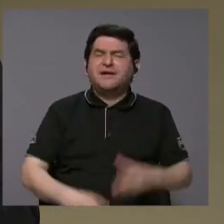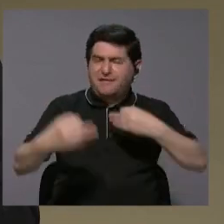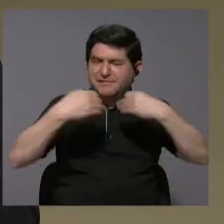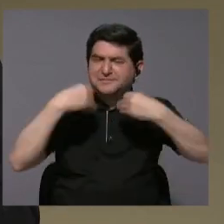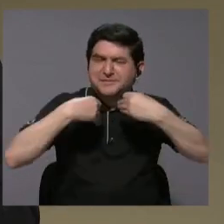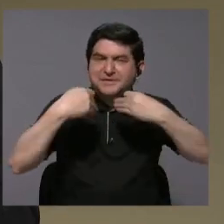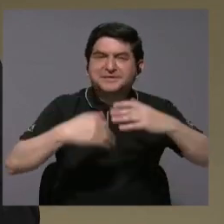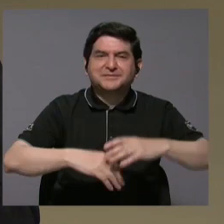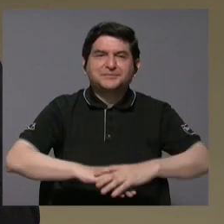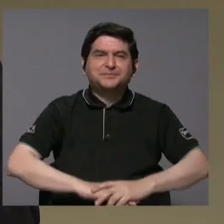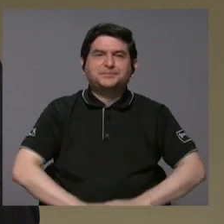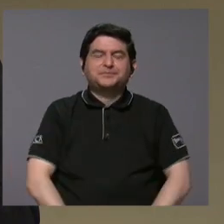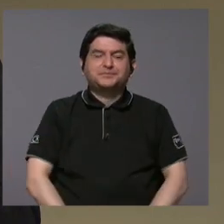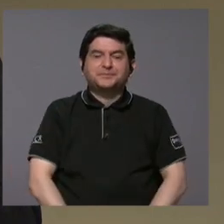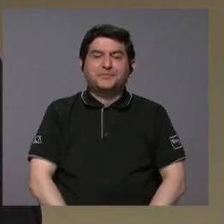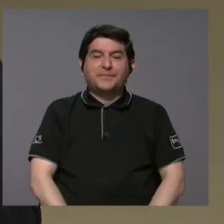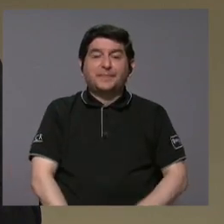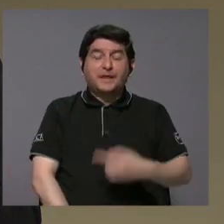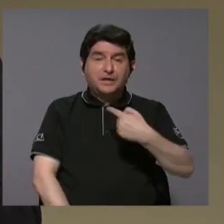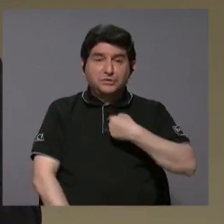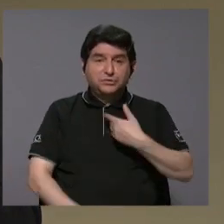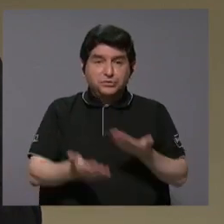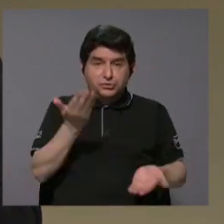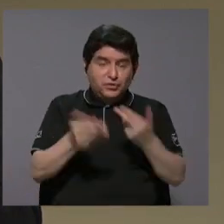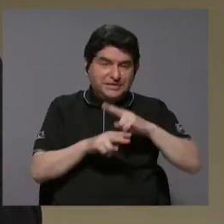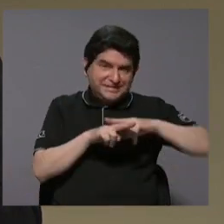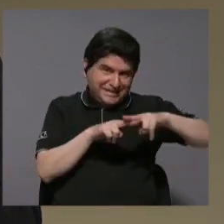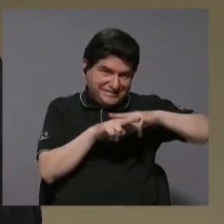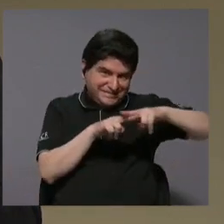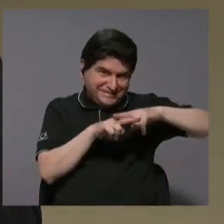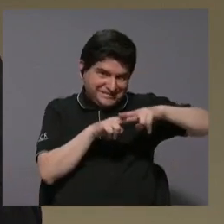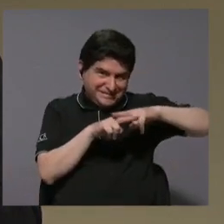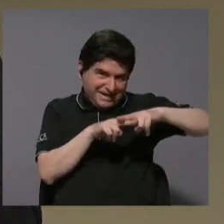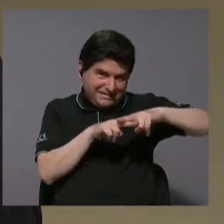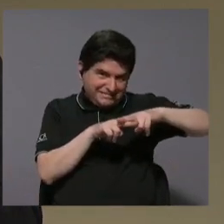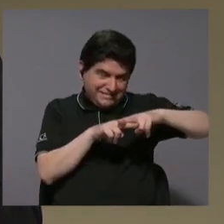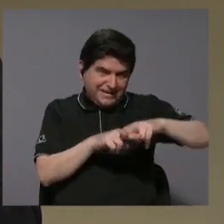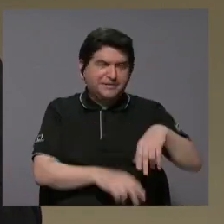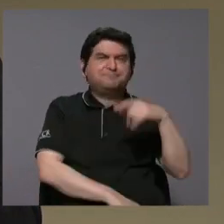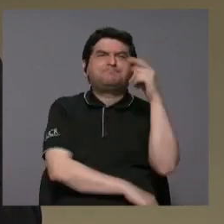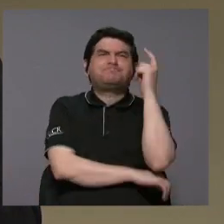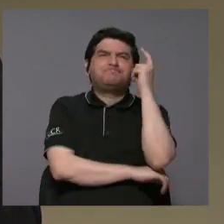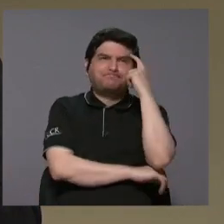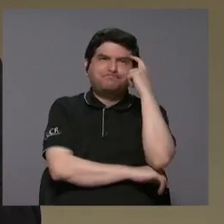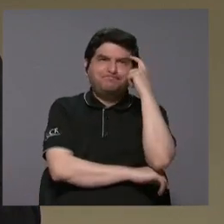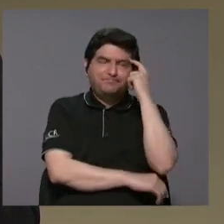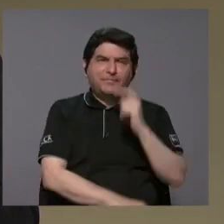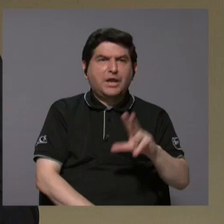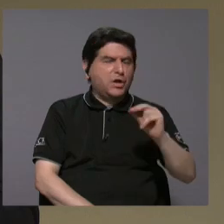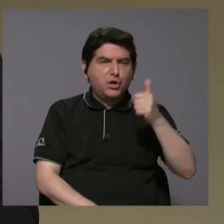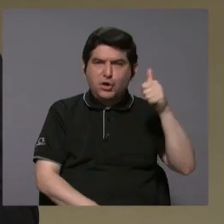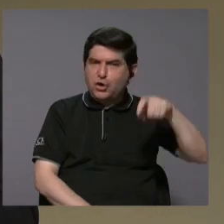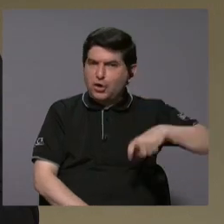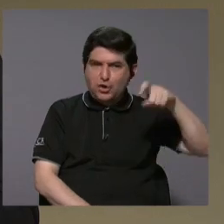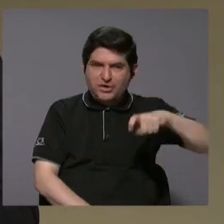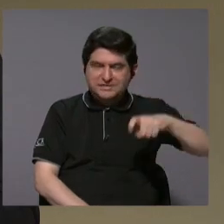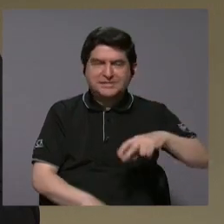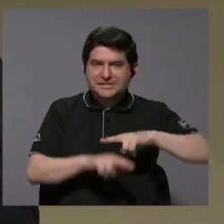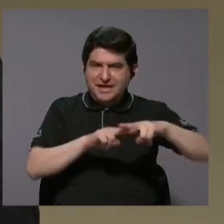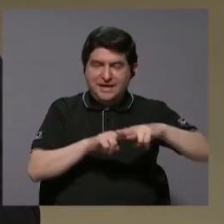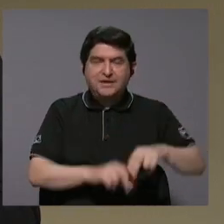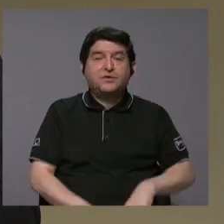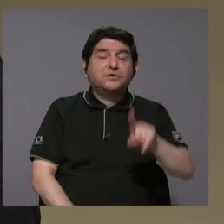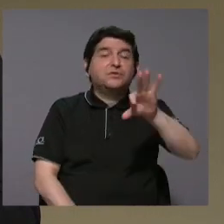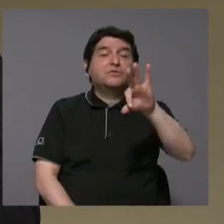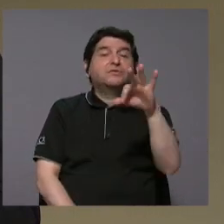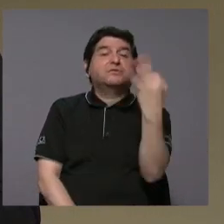de eso, por favor. Bueno, yo tal vez sobre el tren lo que tal vez habría que pensar más que el tren es que, en cierto